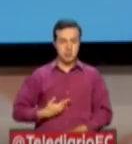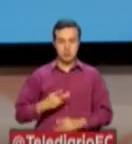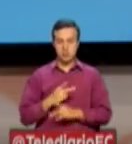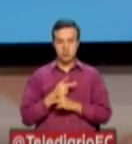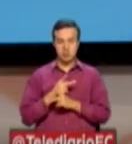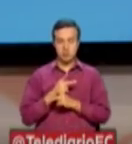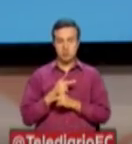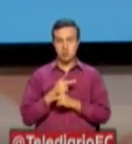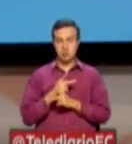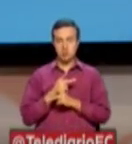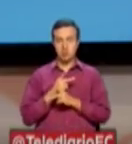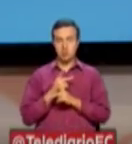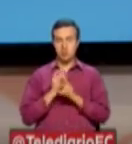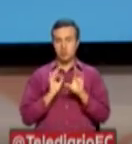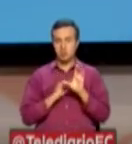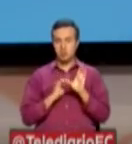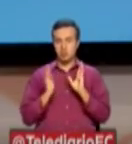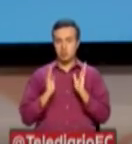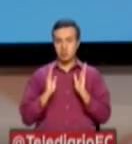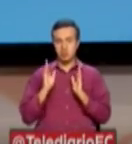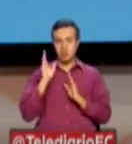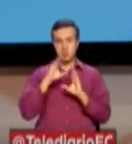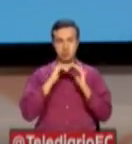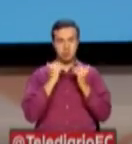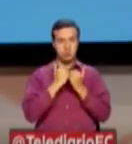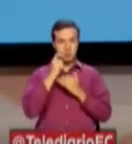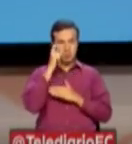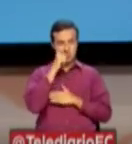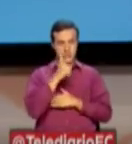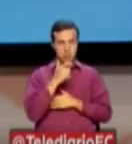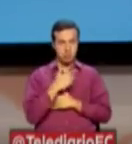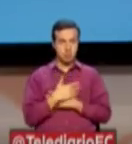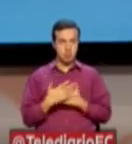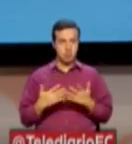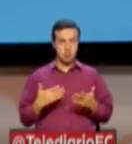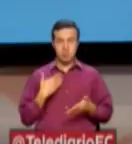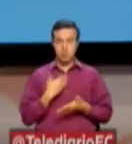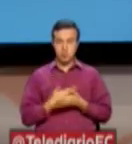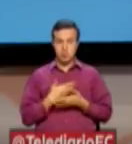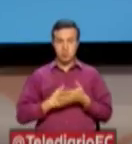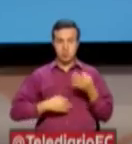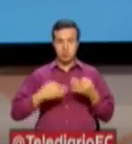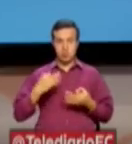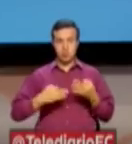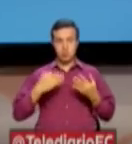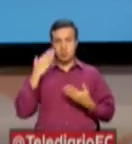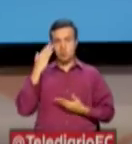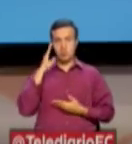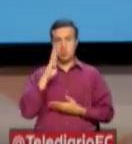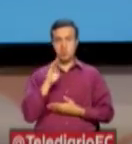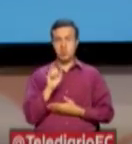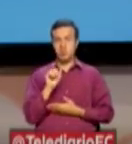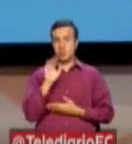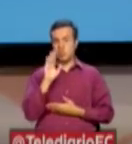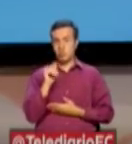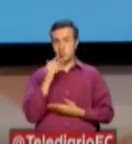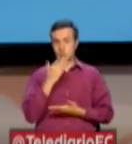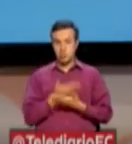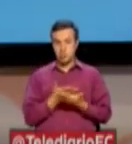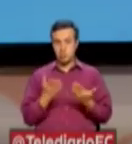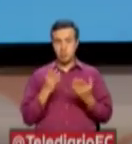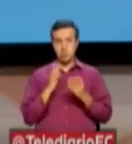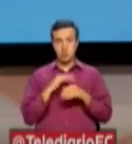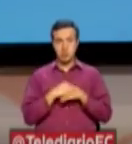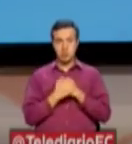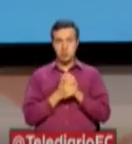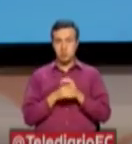transitorio compareció en la comisión de fiscalización producto de la sustanciación del juicio político a carlos bacca aproveche la